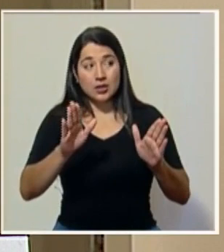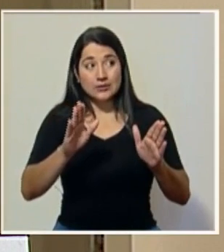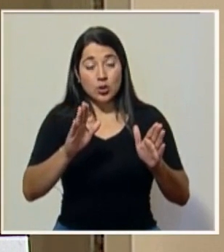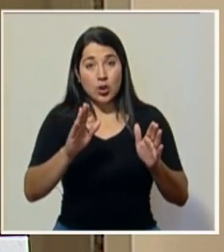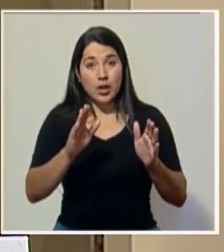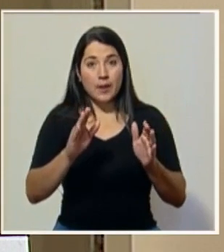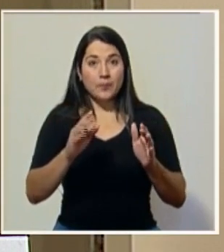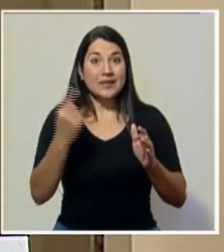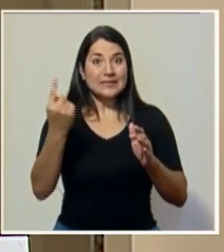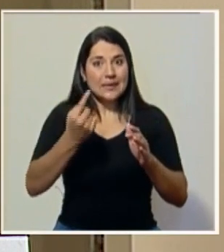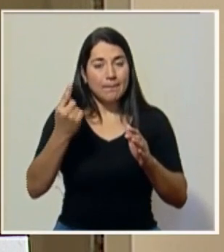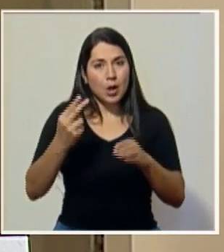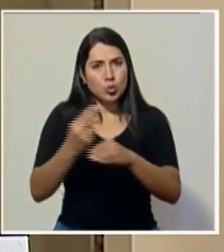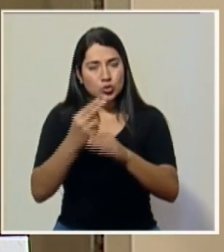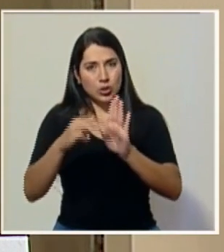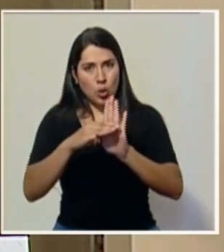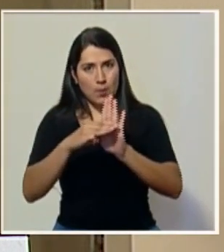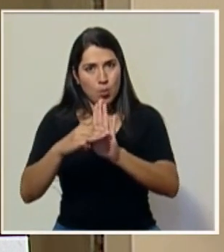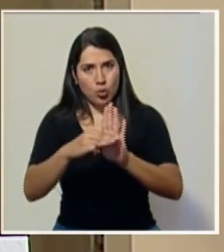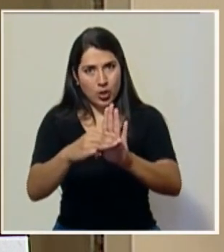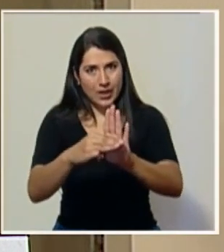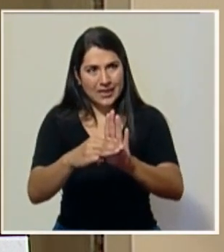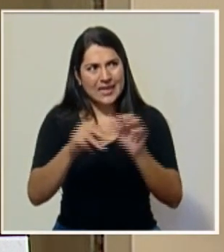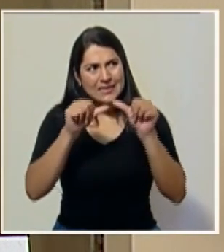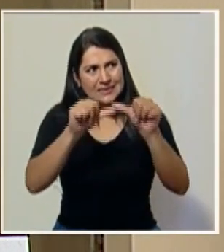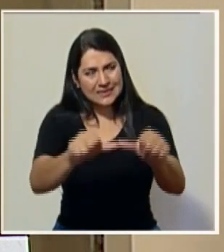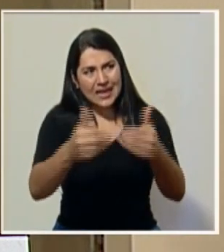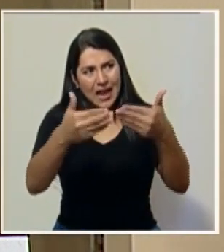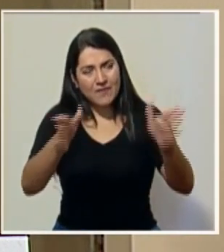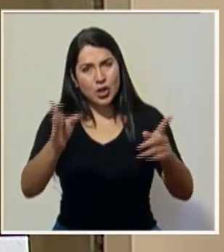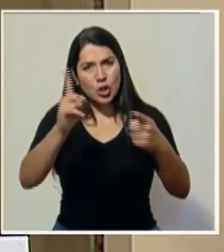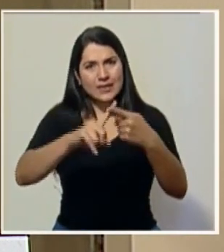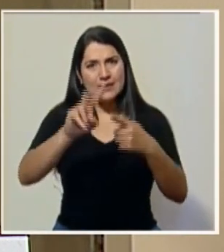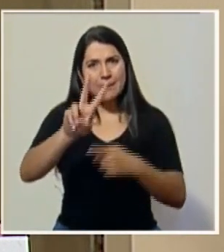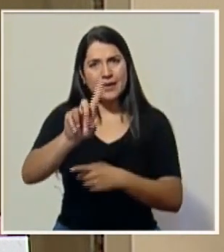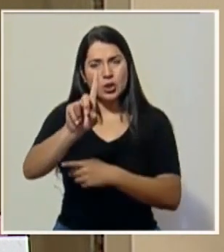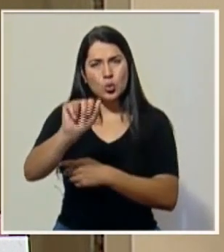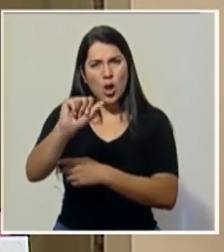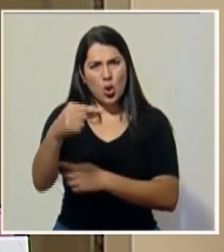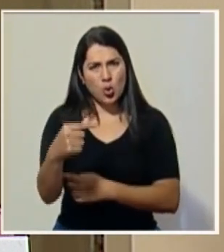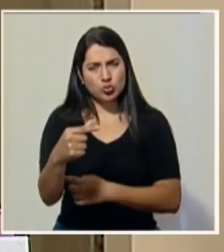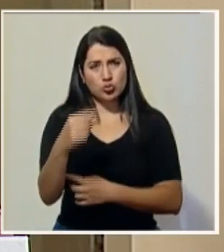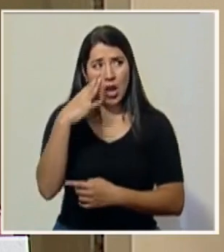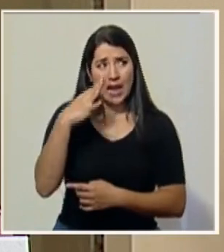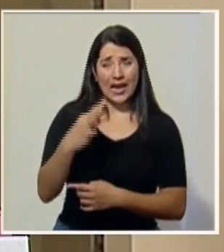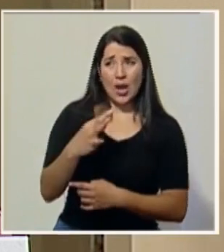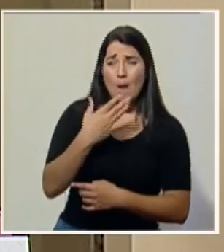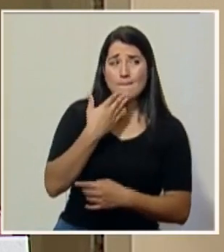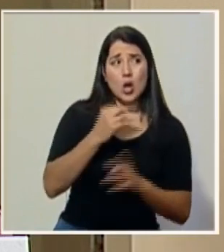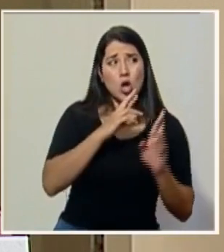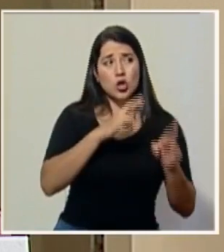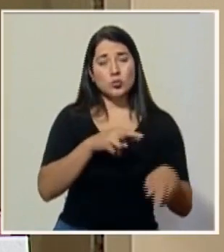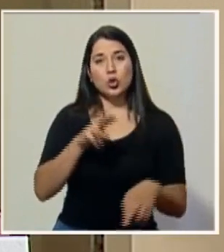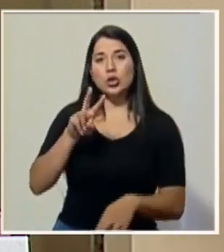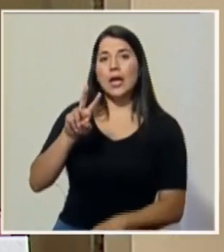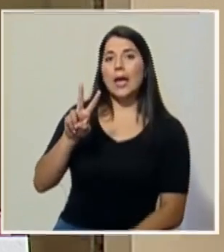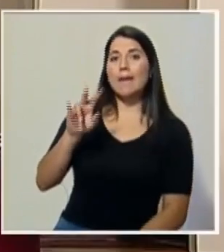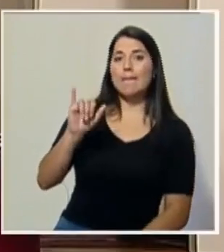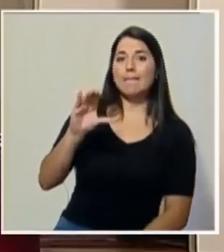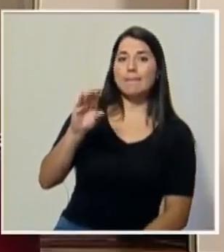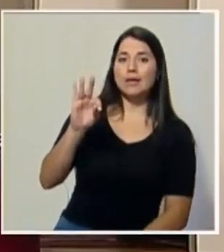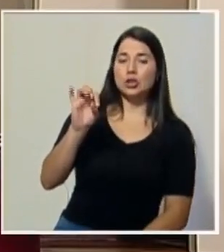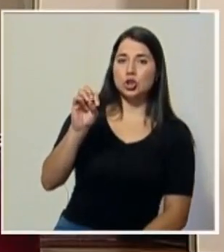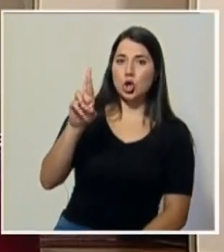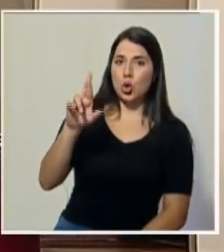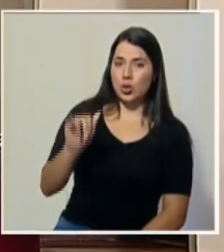lista final y que no cambien hasta el 21 de agosto. Yo creo que sería más idóneo, doña Victoria, para